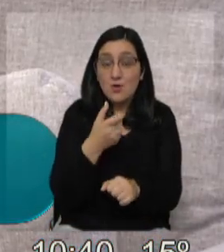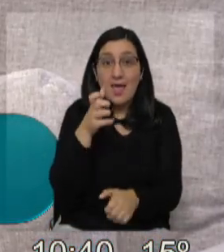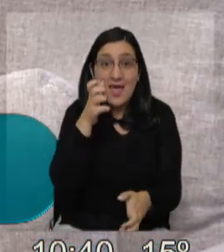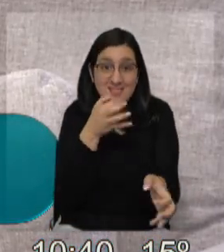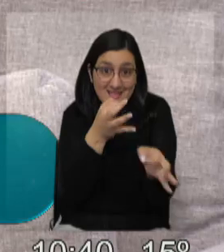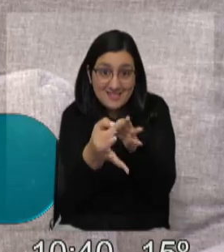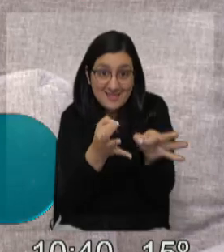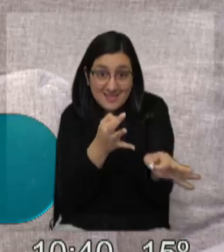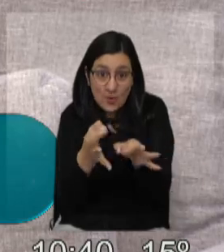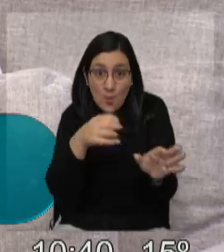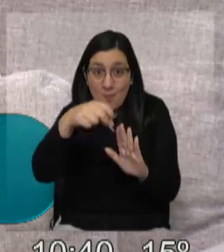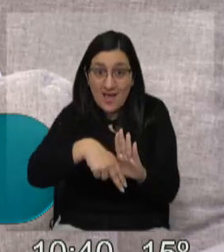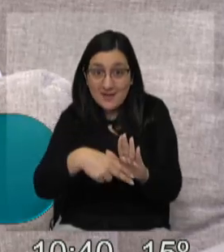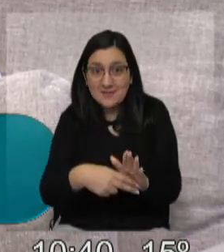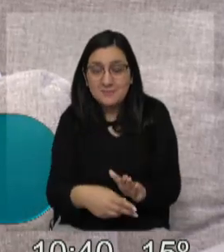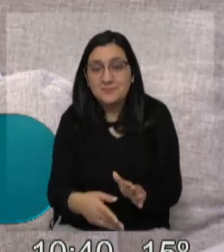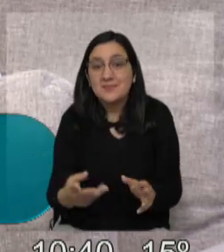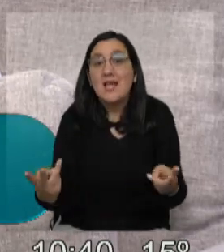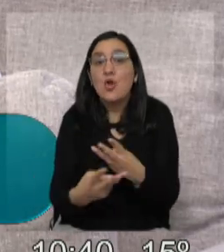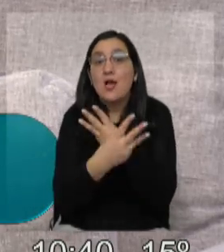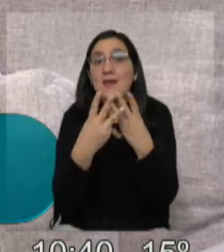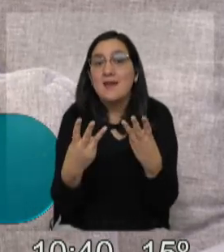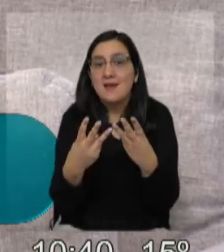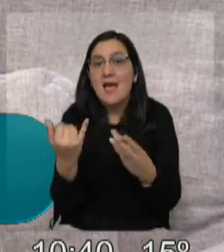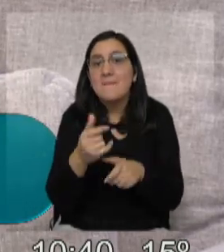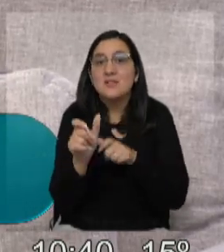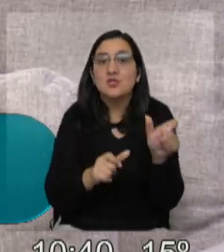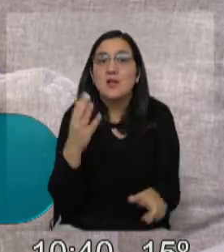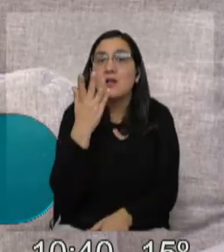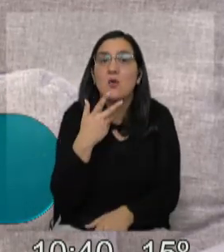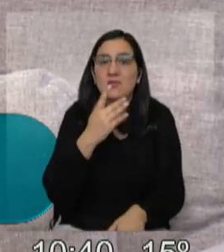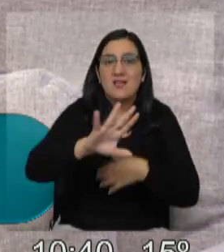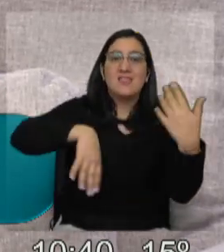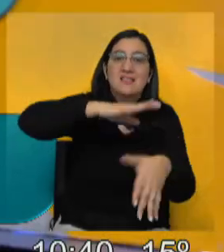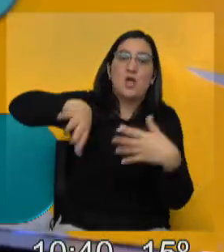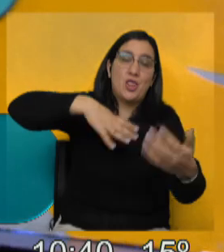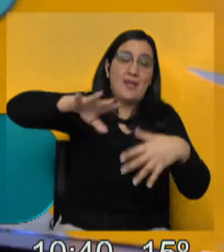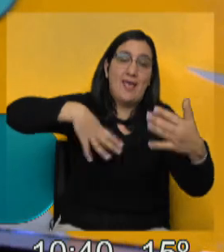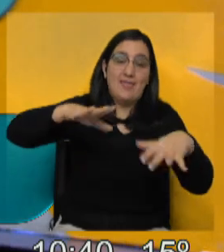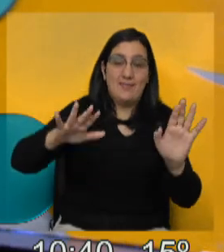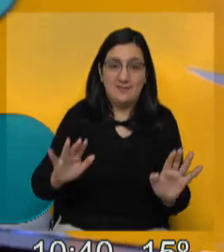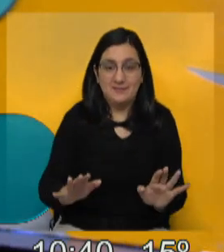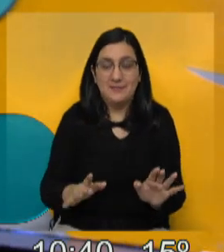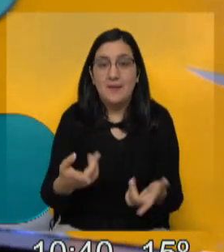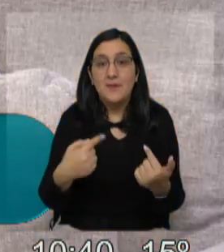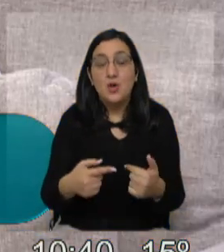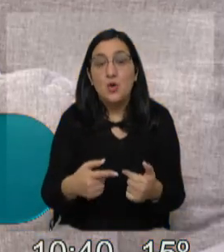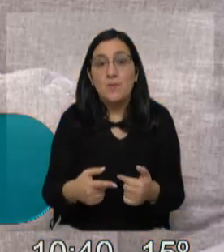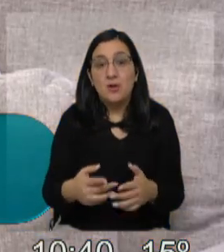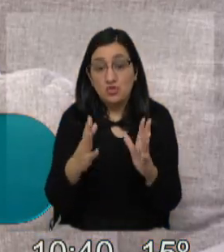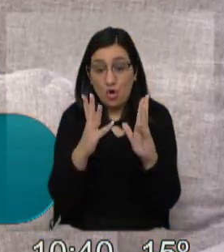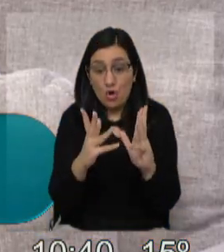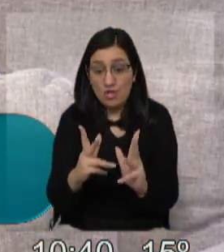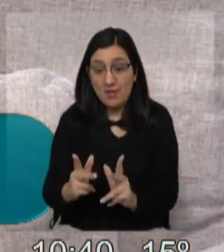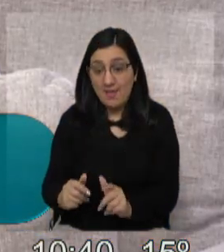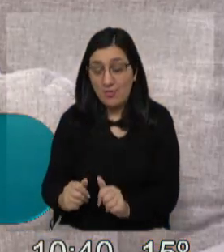un plan. Uno, por lo general, hay gente que le gusta ser desordenada en todos los aspectos de su vida, ¿no? Pero para los que son